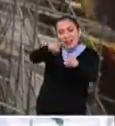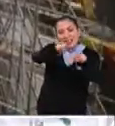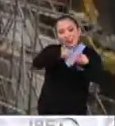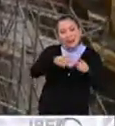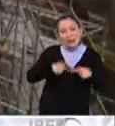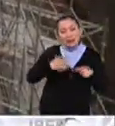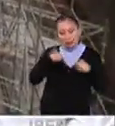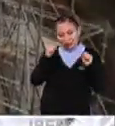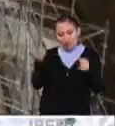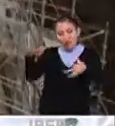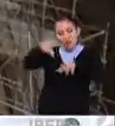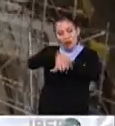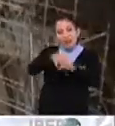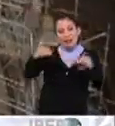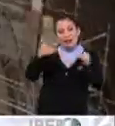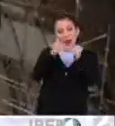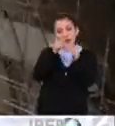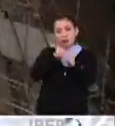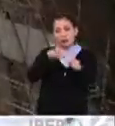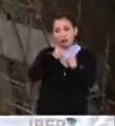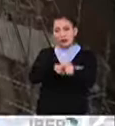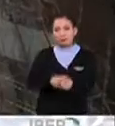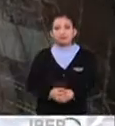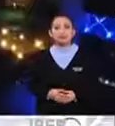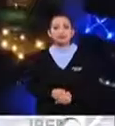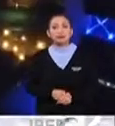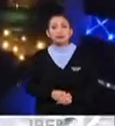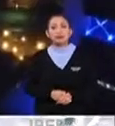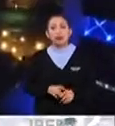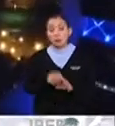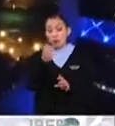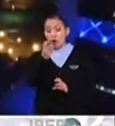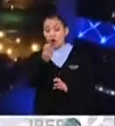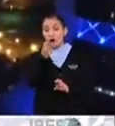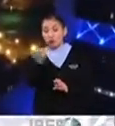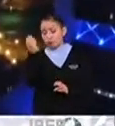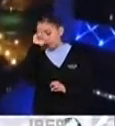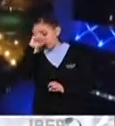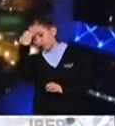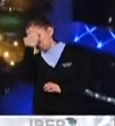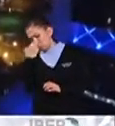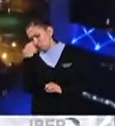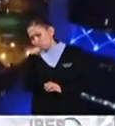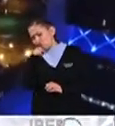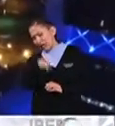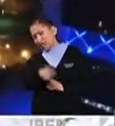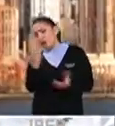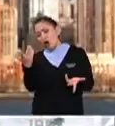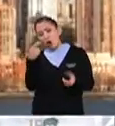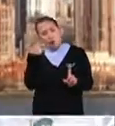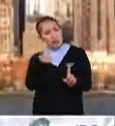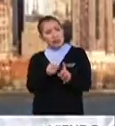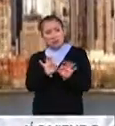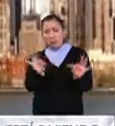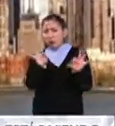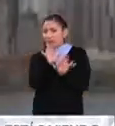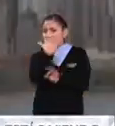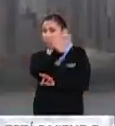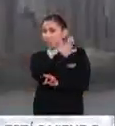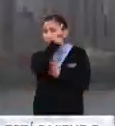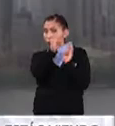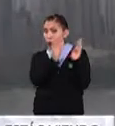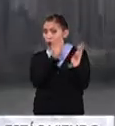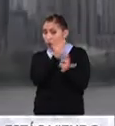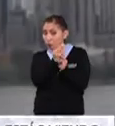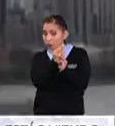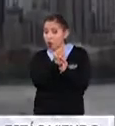y garantizar la inclusión y equidad social. Debido a esto, los expertos consideran que este es un objetivo prioritario a nivel